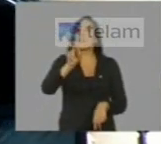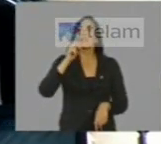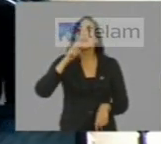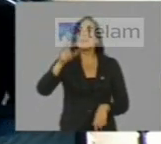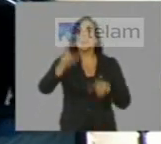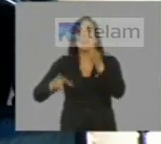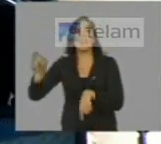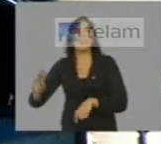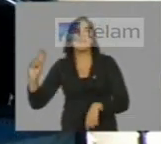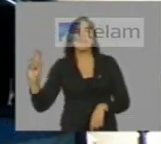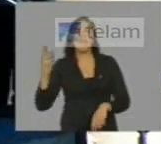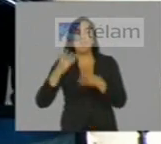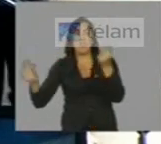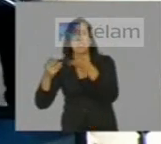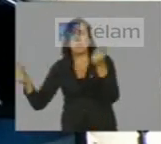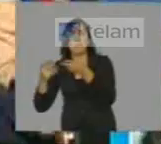República Argentina,